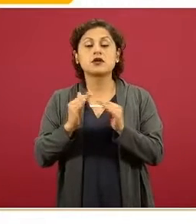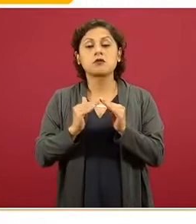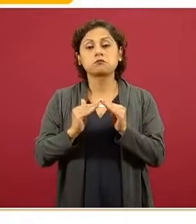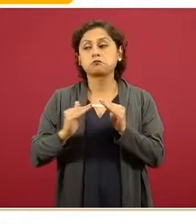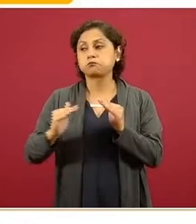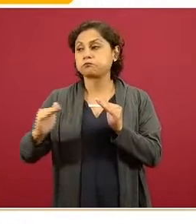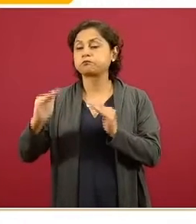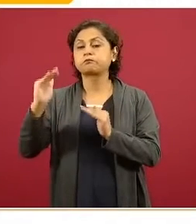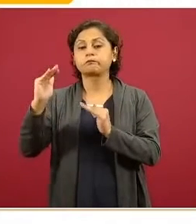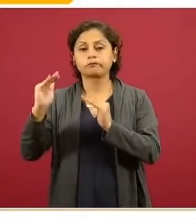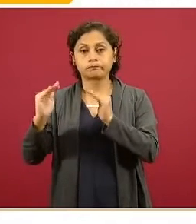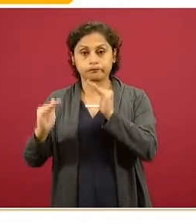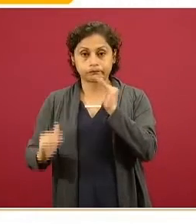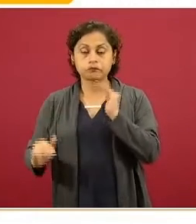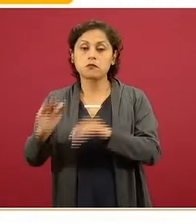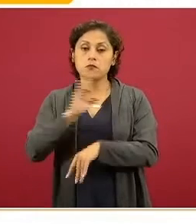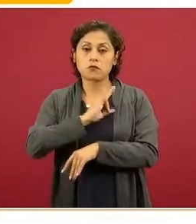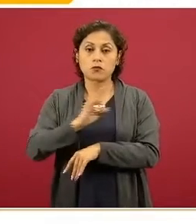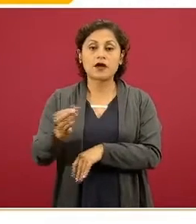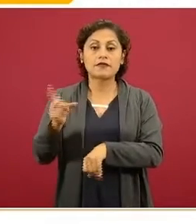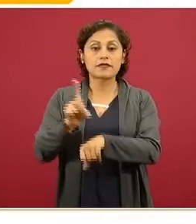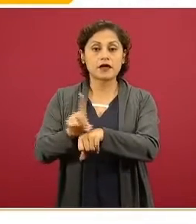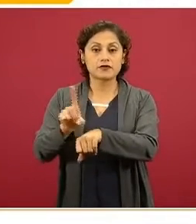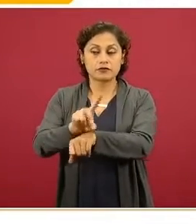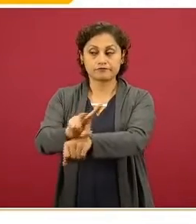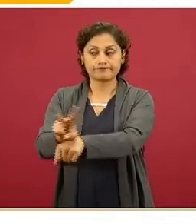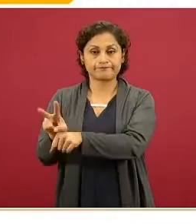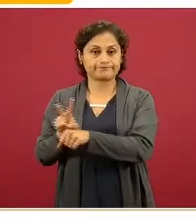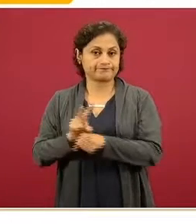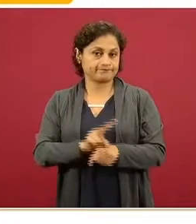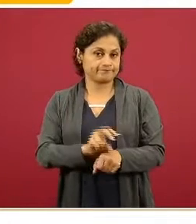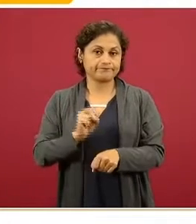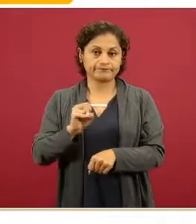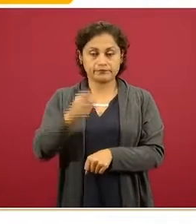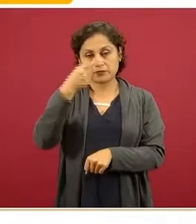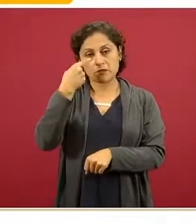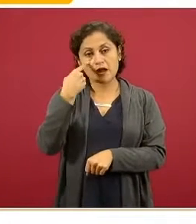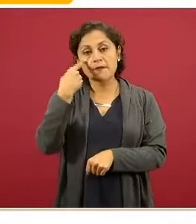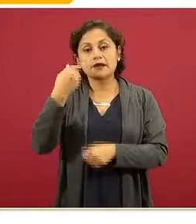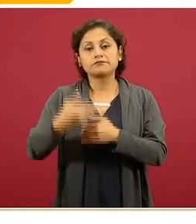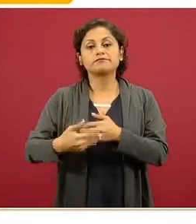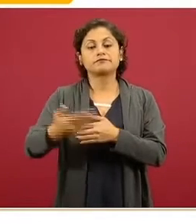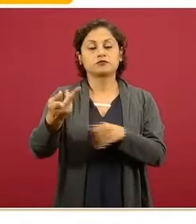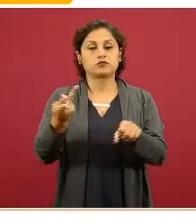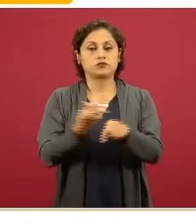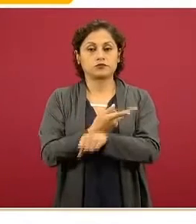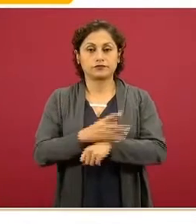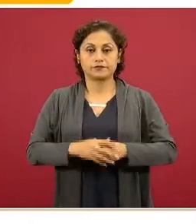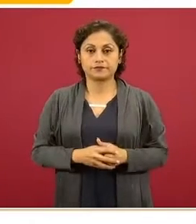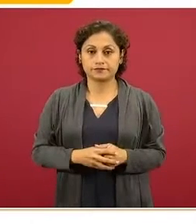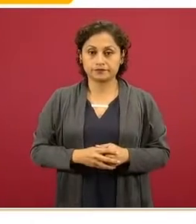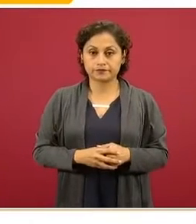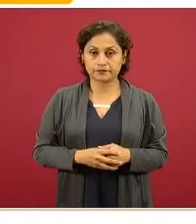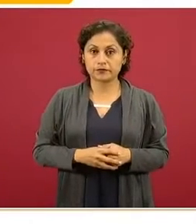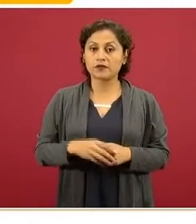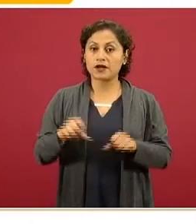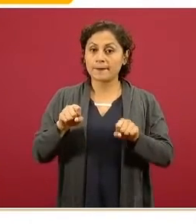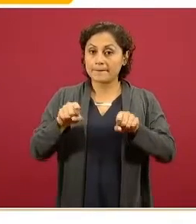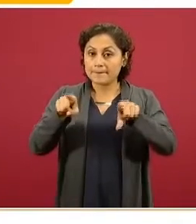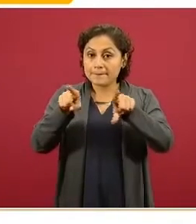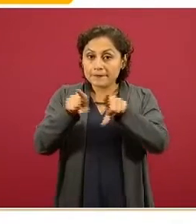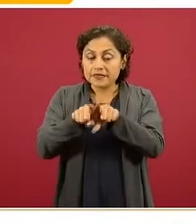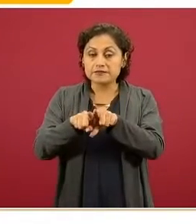tendremos que seguir monitoreando semana con semana para ver sus tendencias futuras. También una disminución del